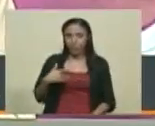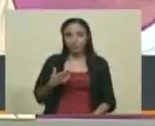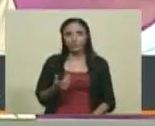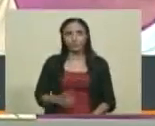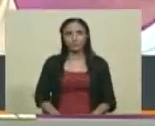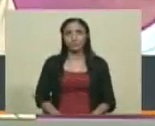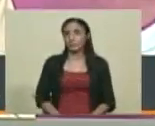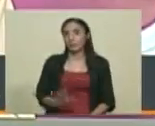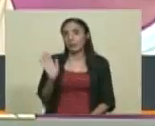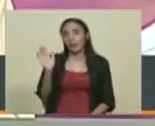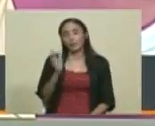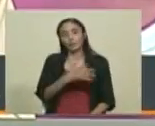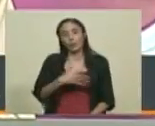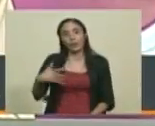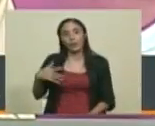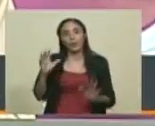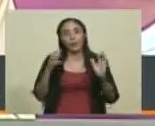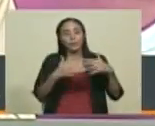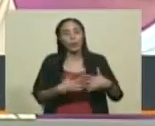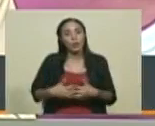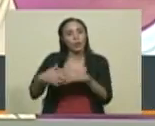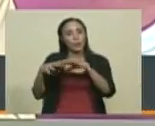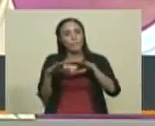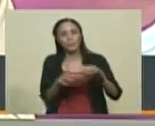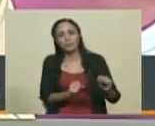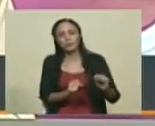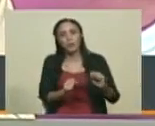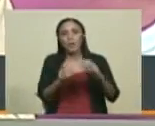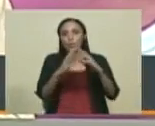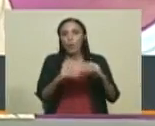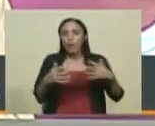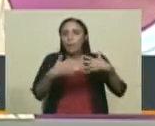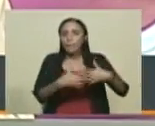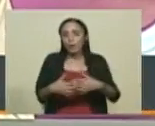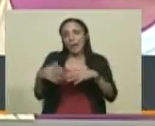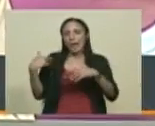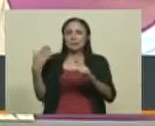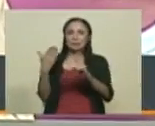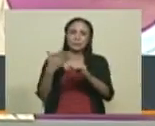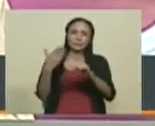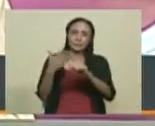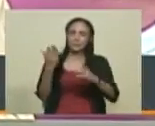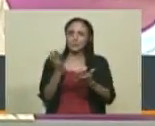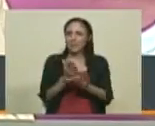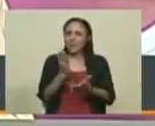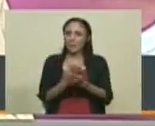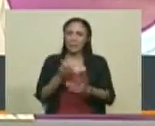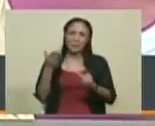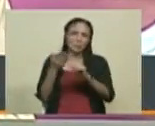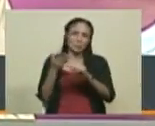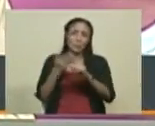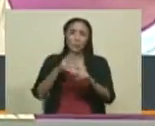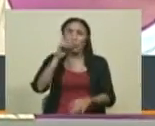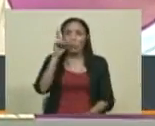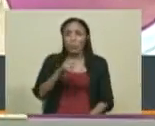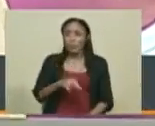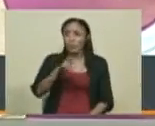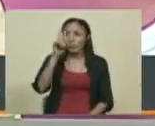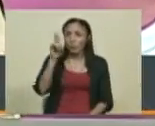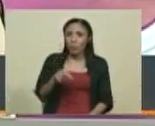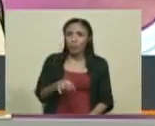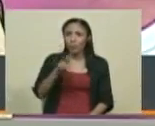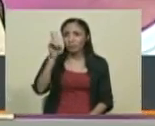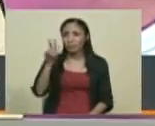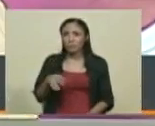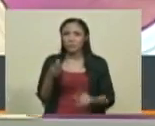Eso es lo que quiere el imperialismo. Porque el imperialismo nos ataca, nos agrede todos los días. ¿Por